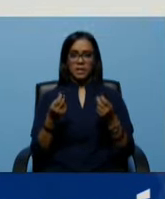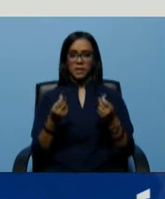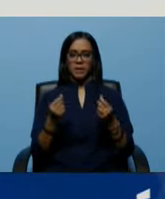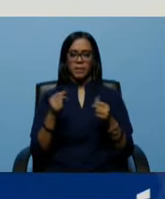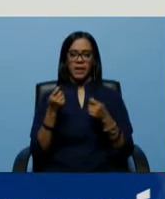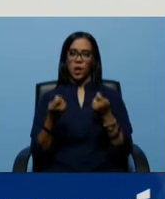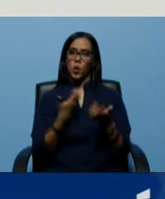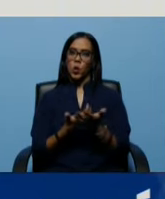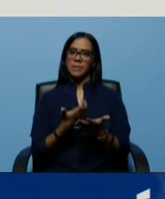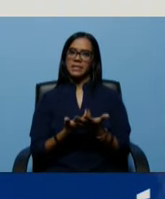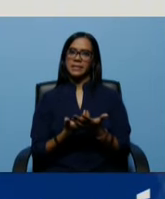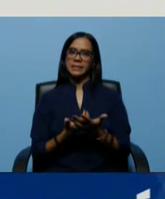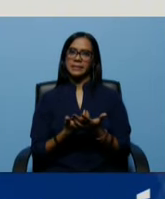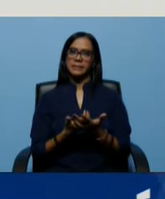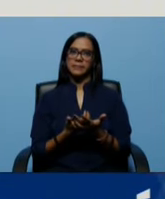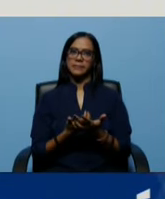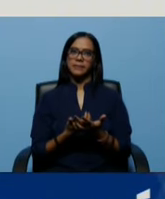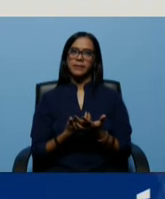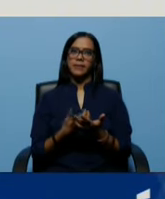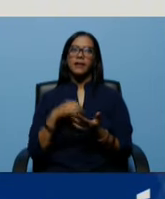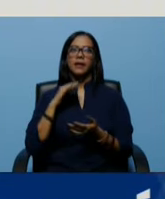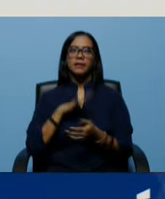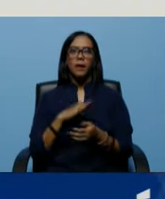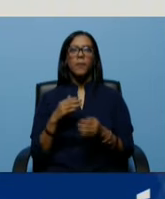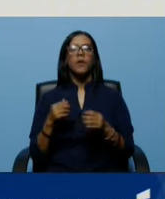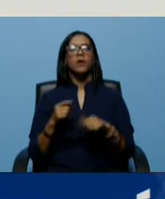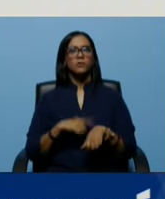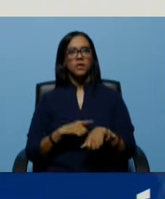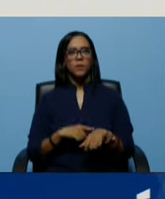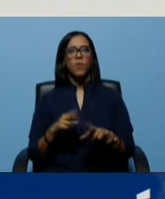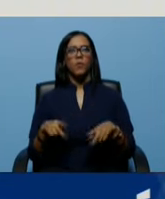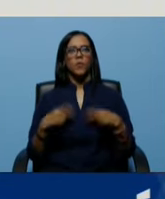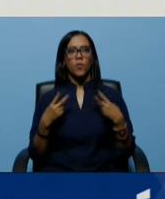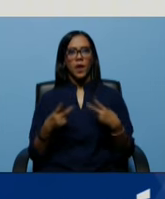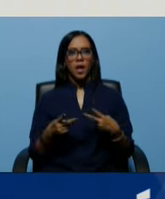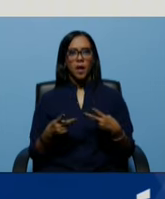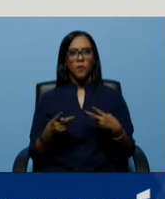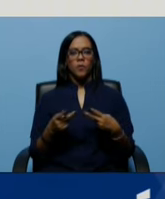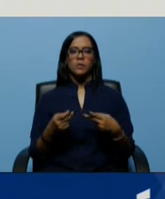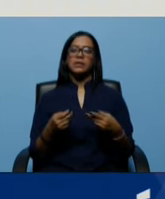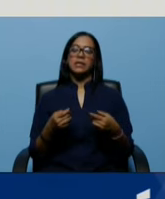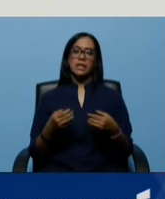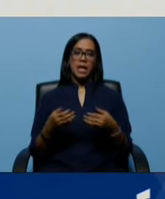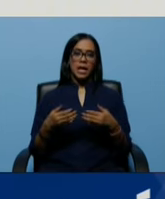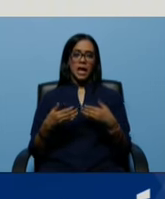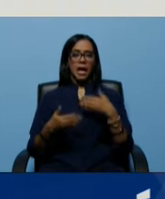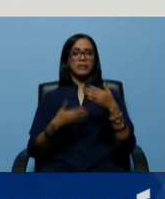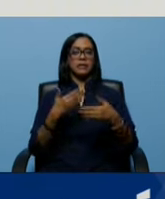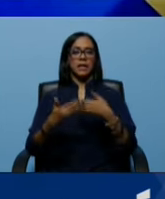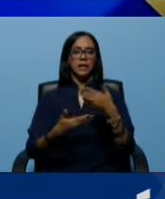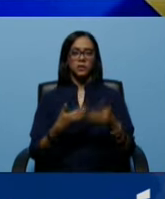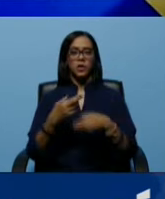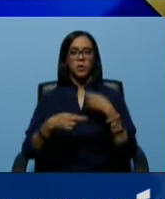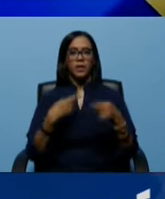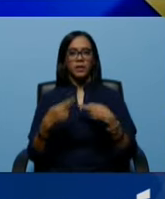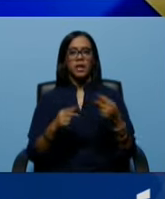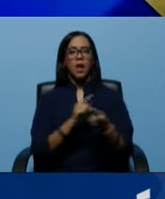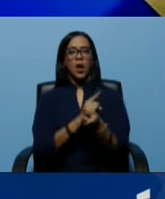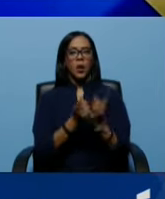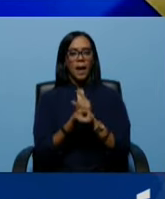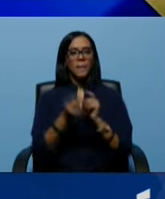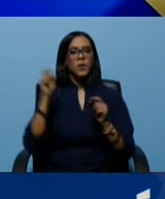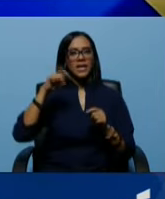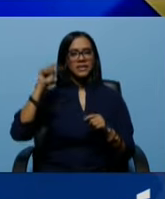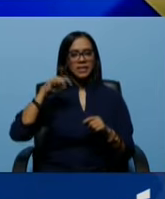economía. Estamos en una etapa nueva de aceleración revolucionaria de los cambios